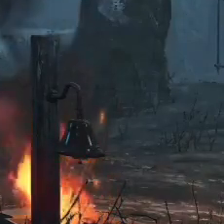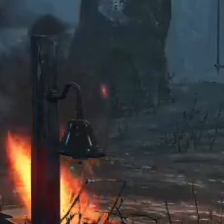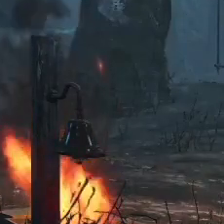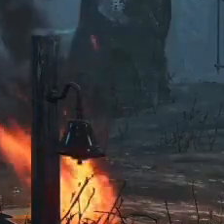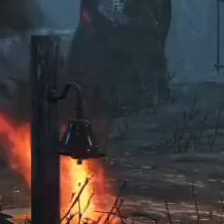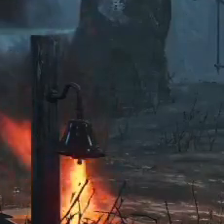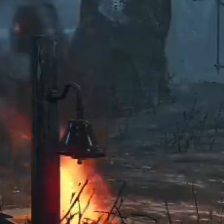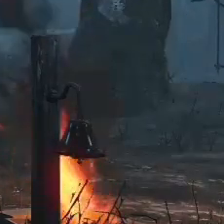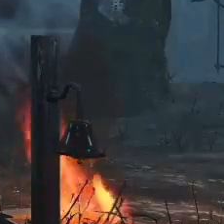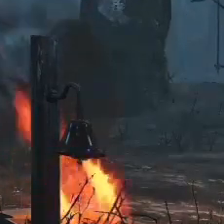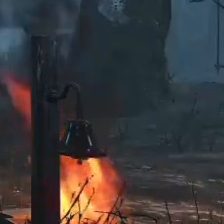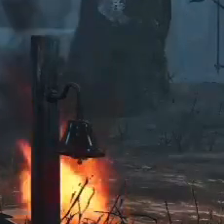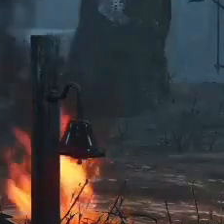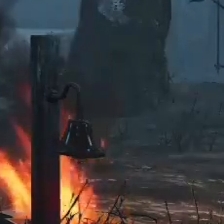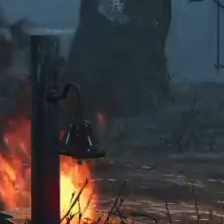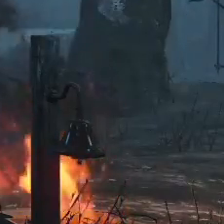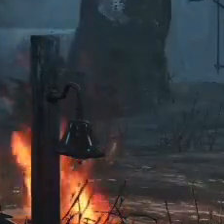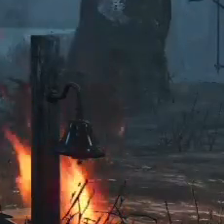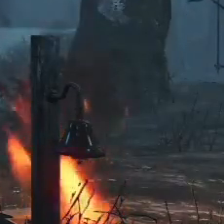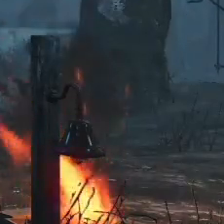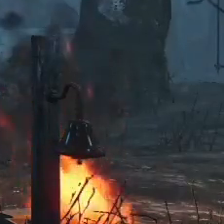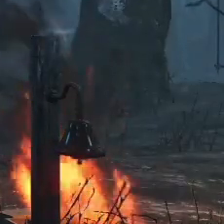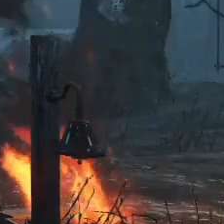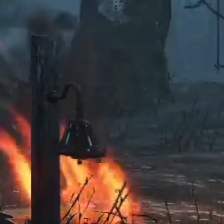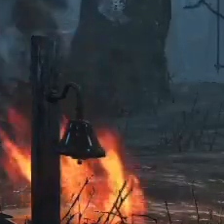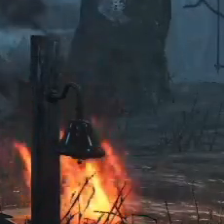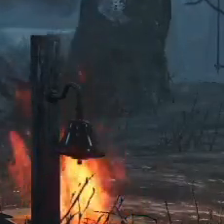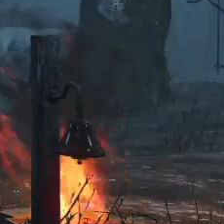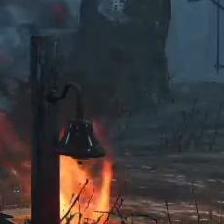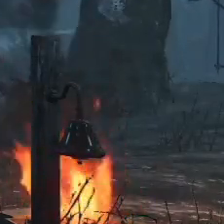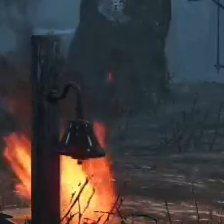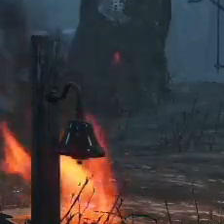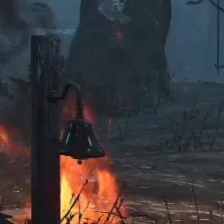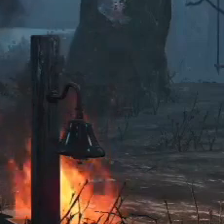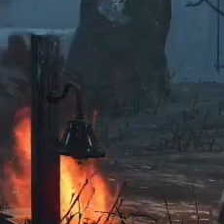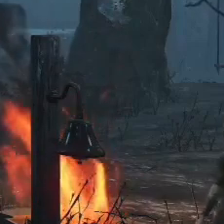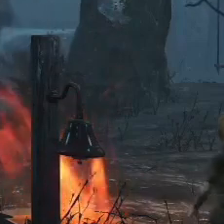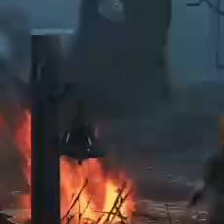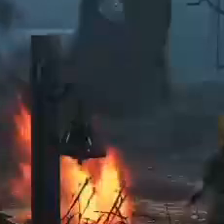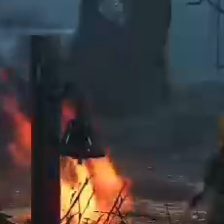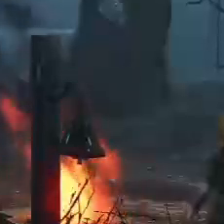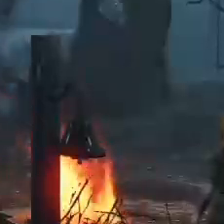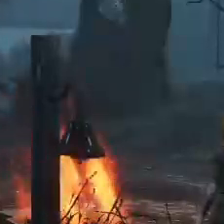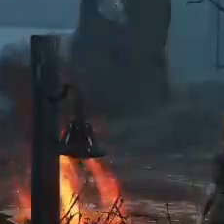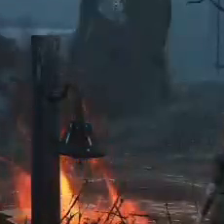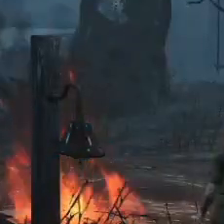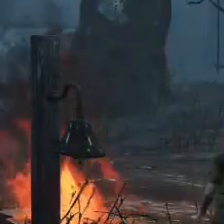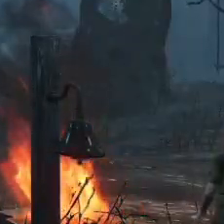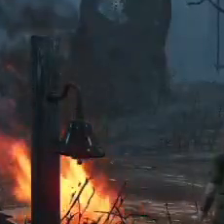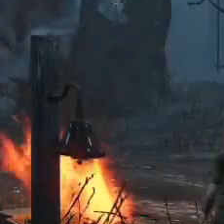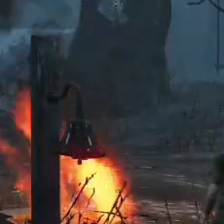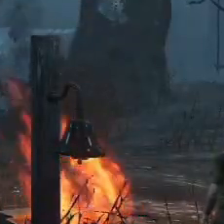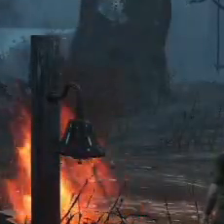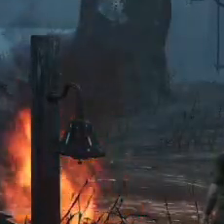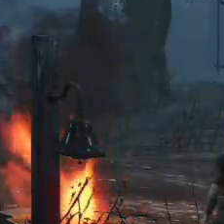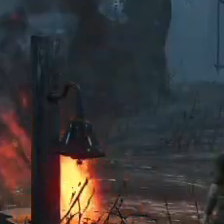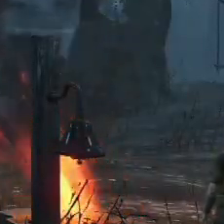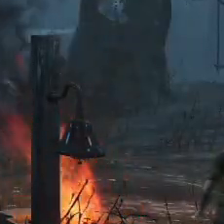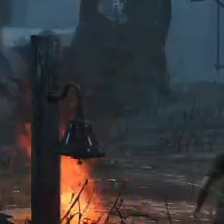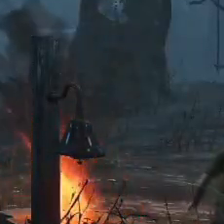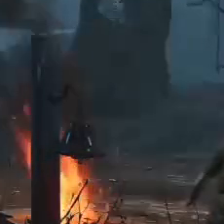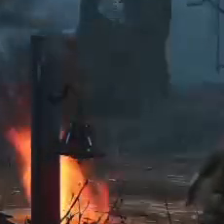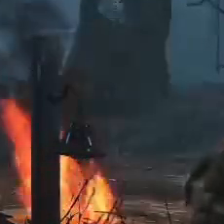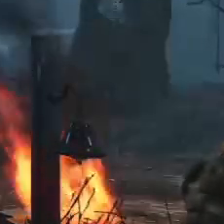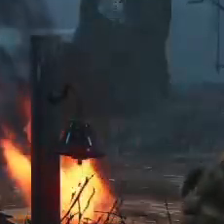20 años es que si tengo que ser muy muy rastrero muy rastrero muy poca